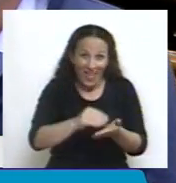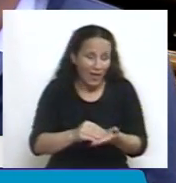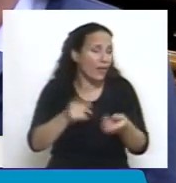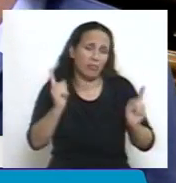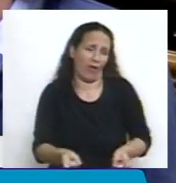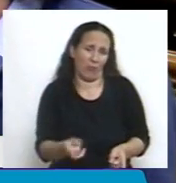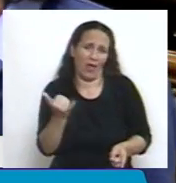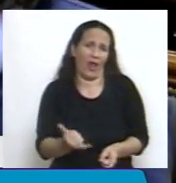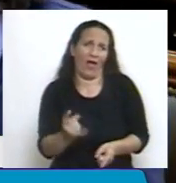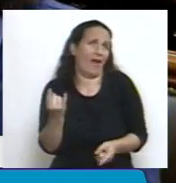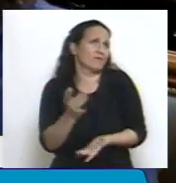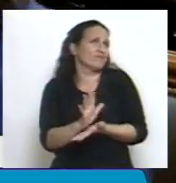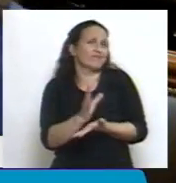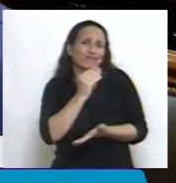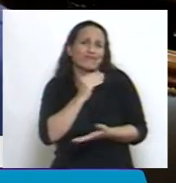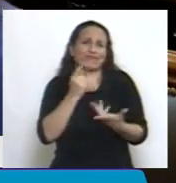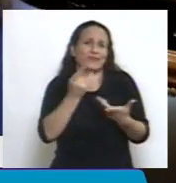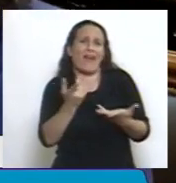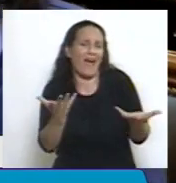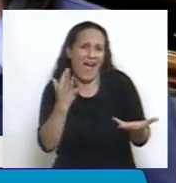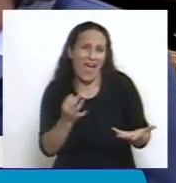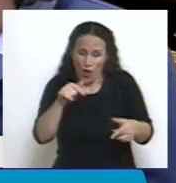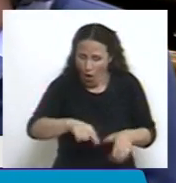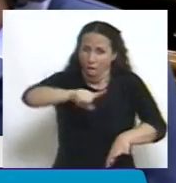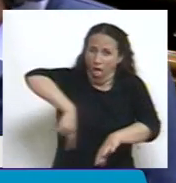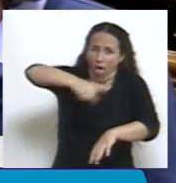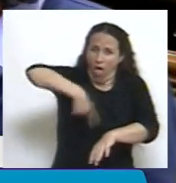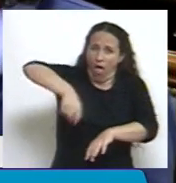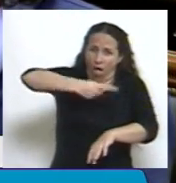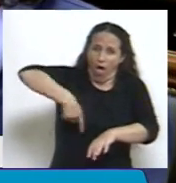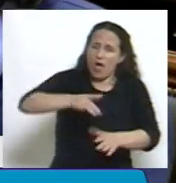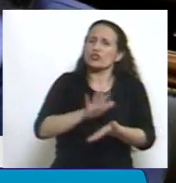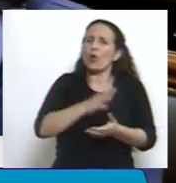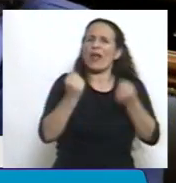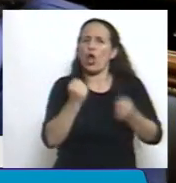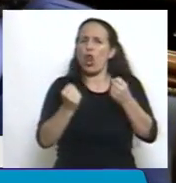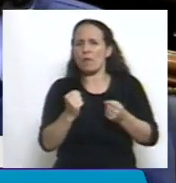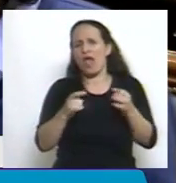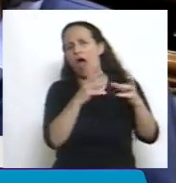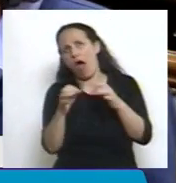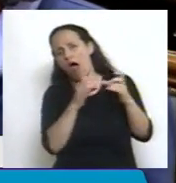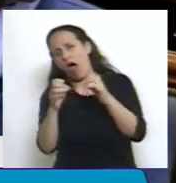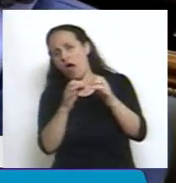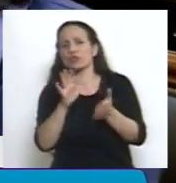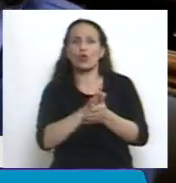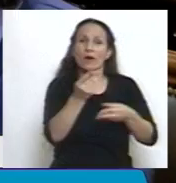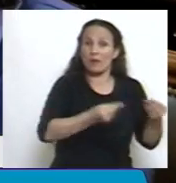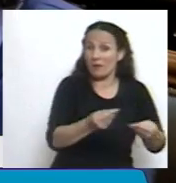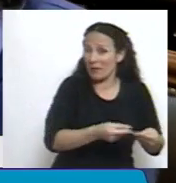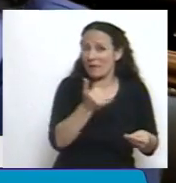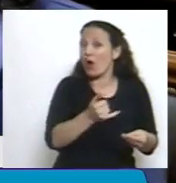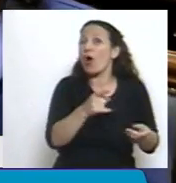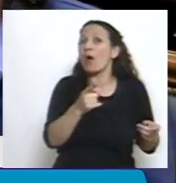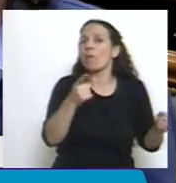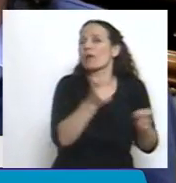discutiendo en una sesión maratónica un paquete de leyes económicas que son, principalmente el presupuesto, una ficción o un